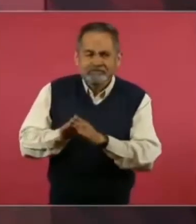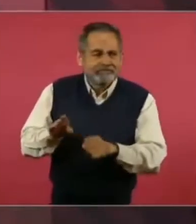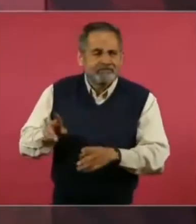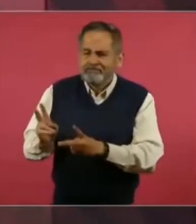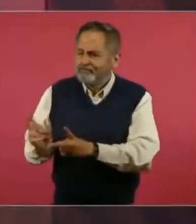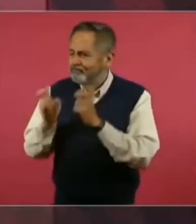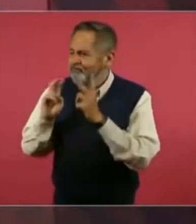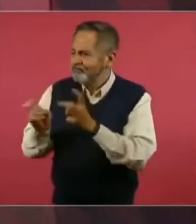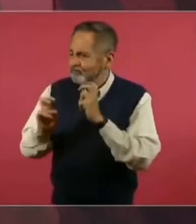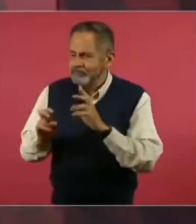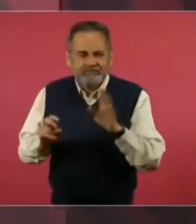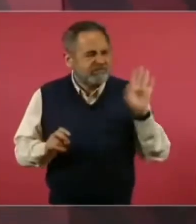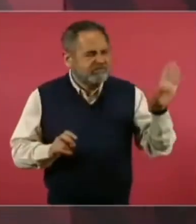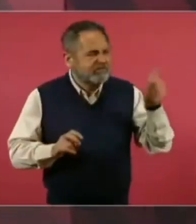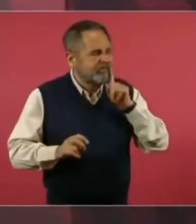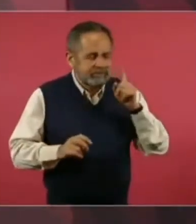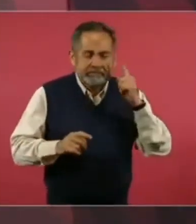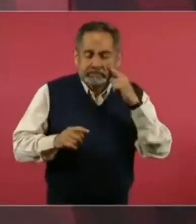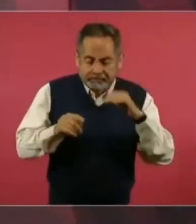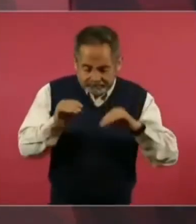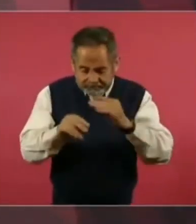el saqueo, el robo,